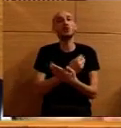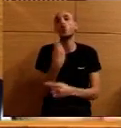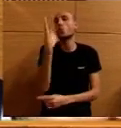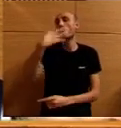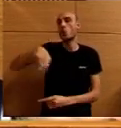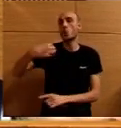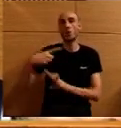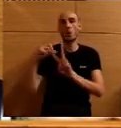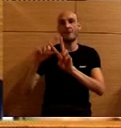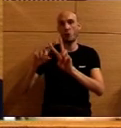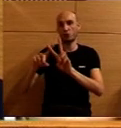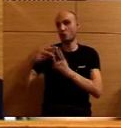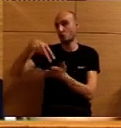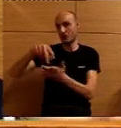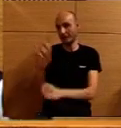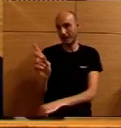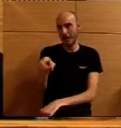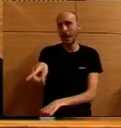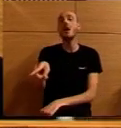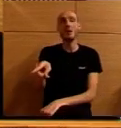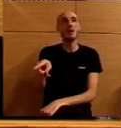el grup Vox, que no està ara present.